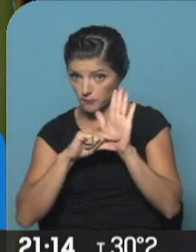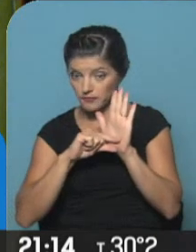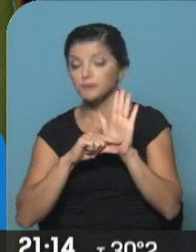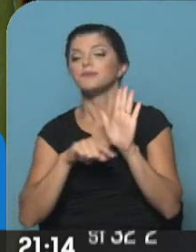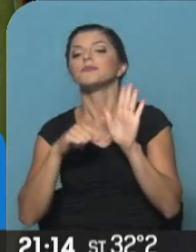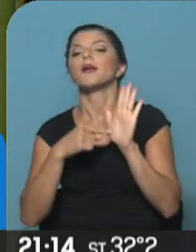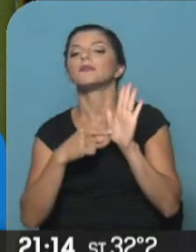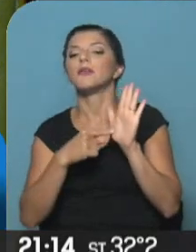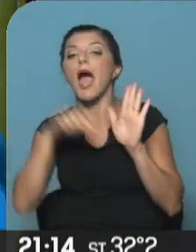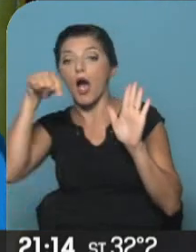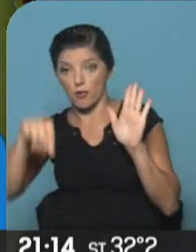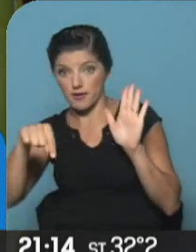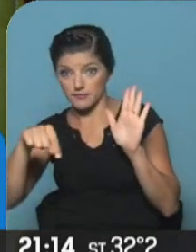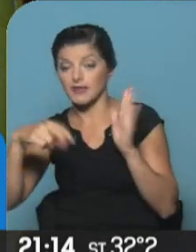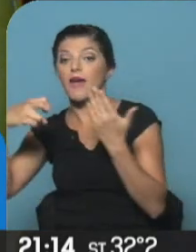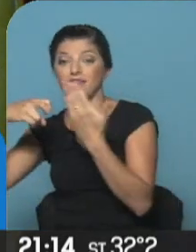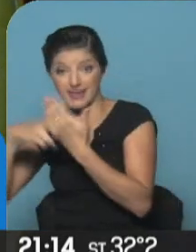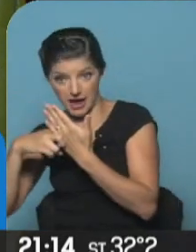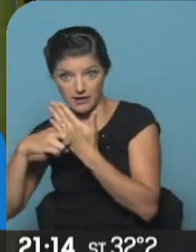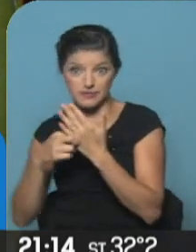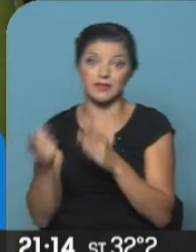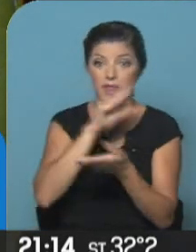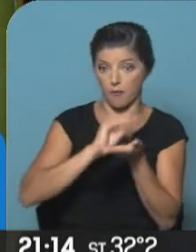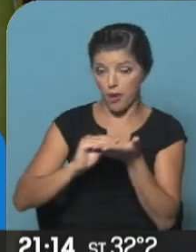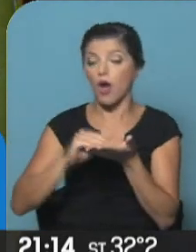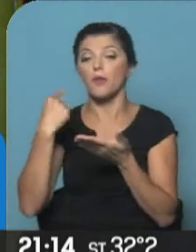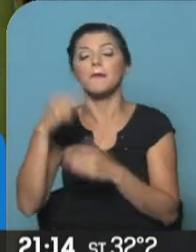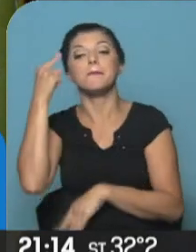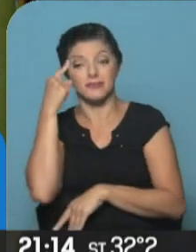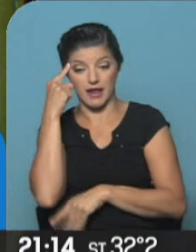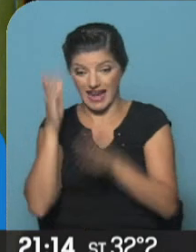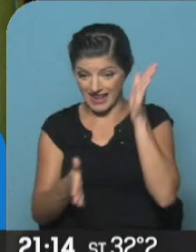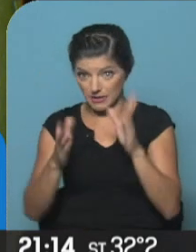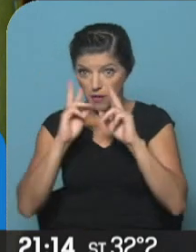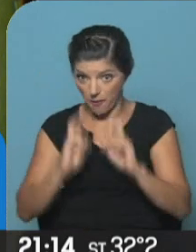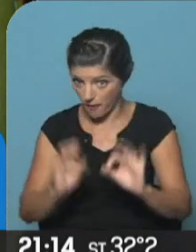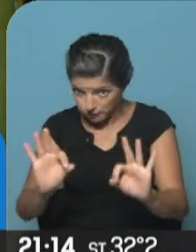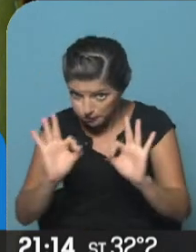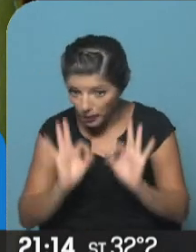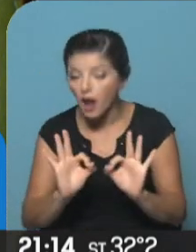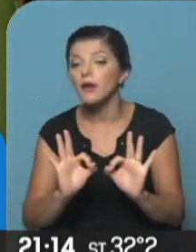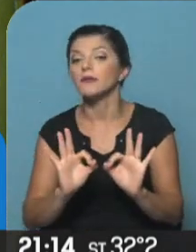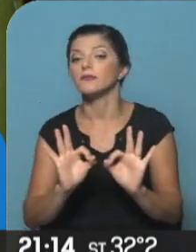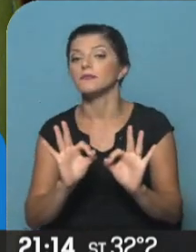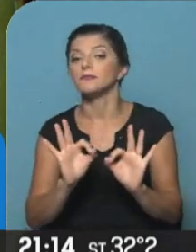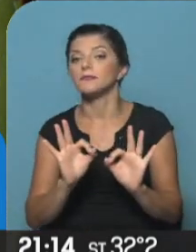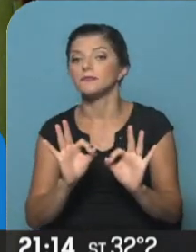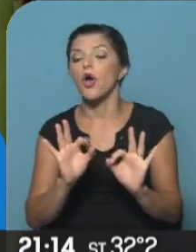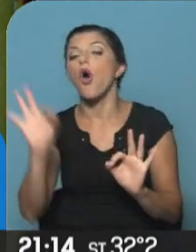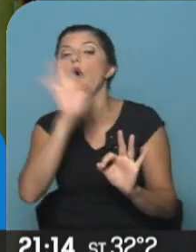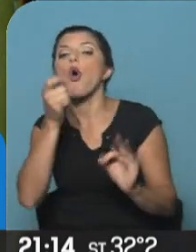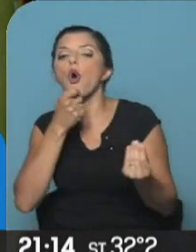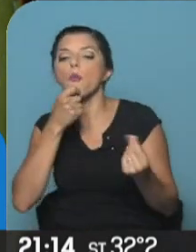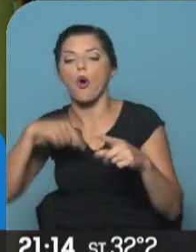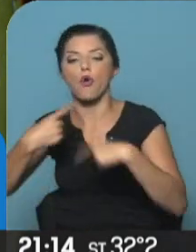y querellas deberán manifestar si estiman que la etapa de instrucción está completa o, en caso contrario, qué diligencias